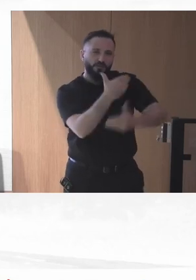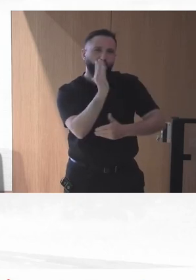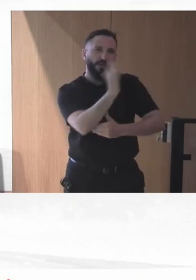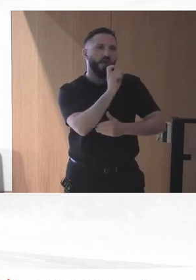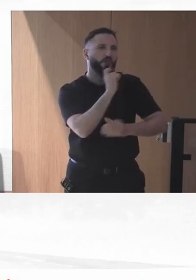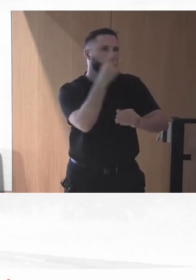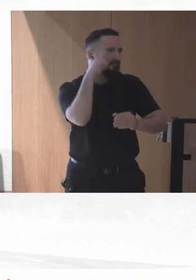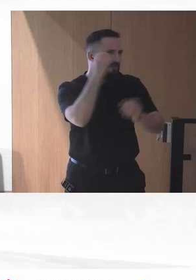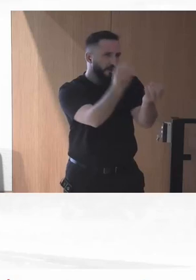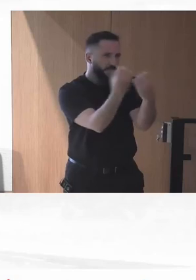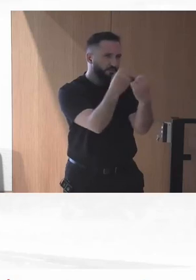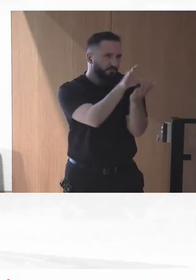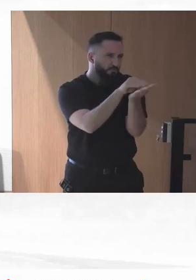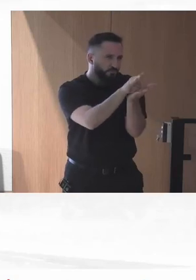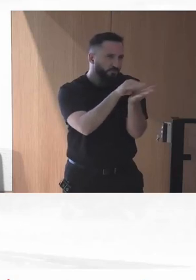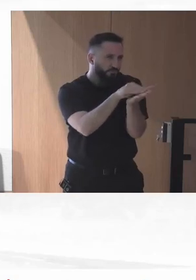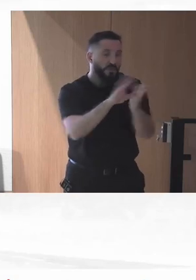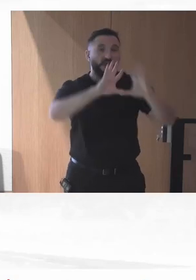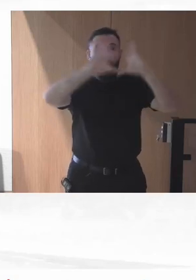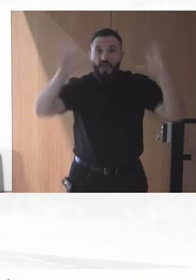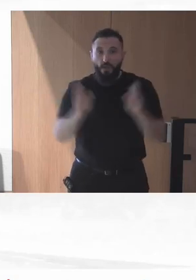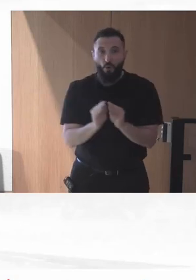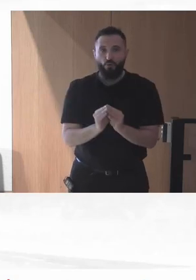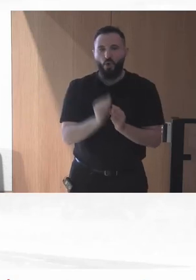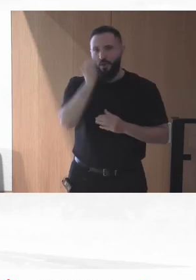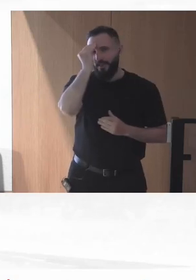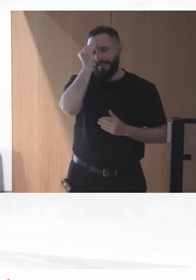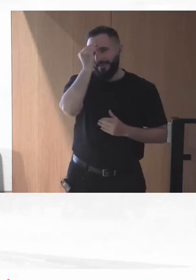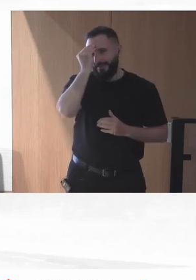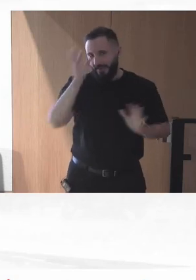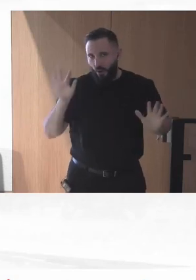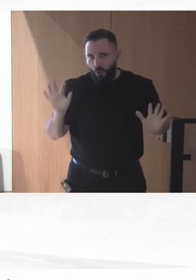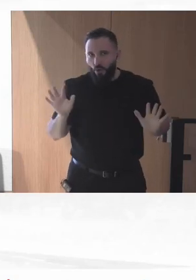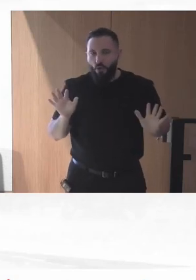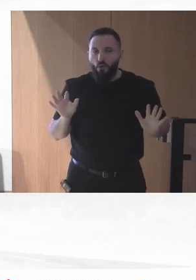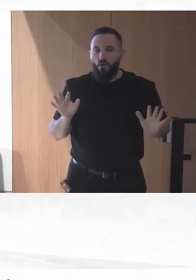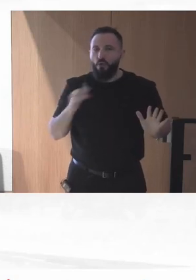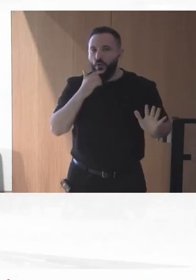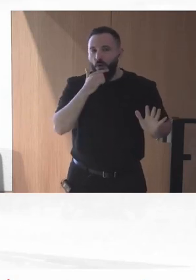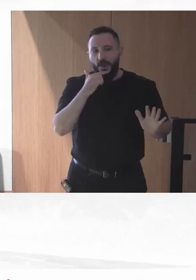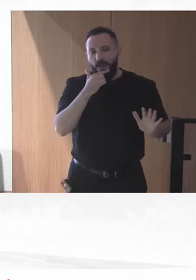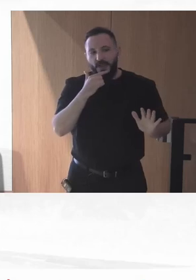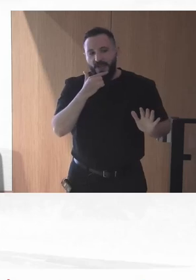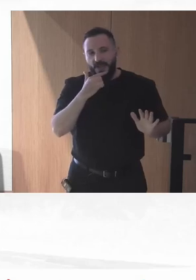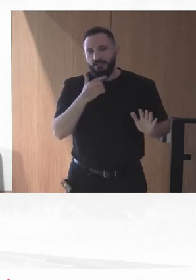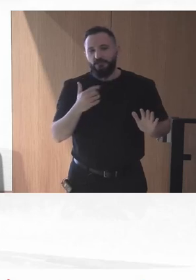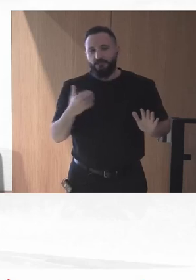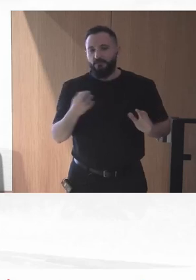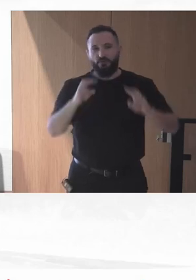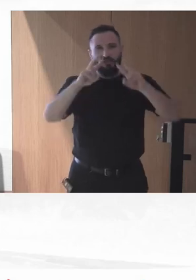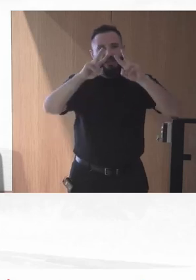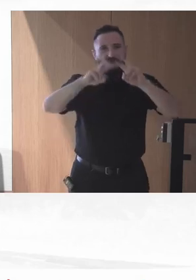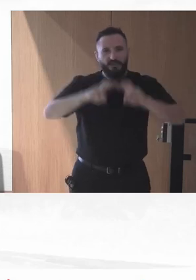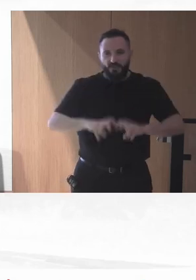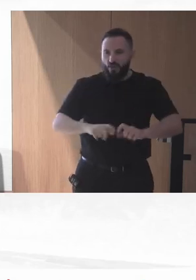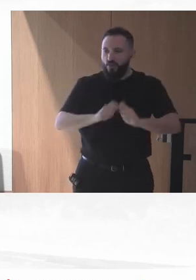penal. En conjunto, creo que no podemos decir que la investigación haya